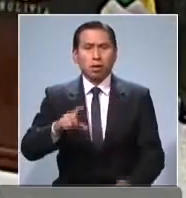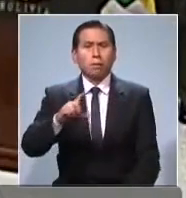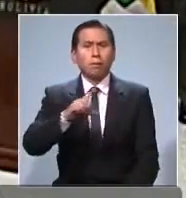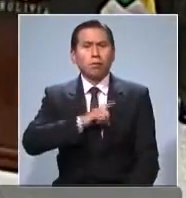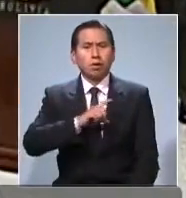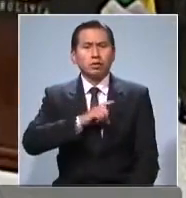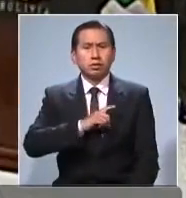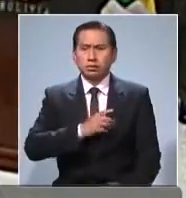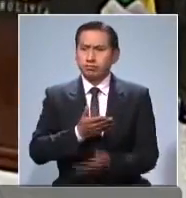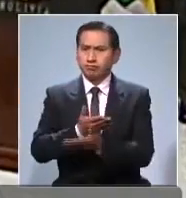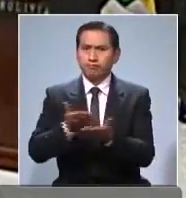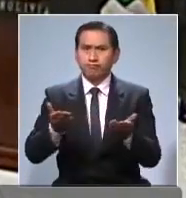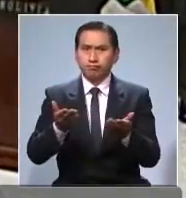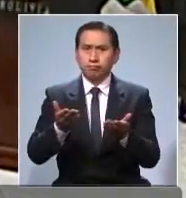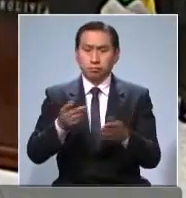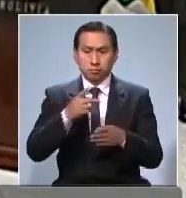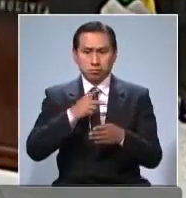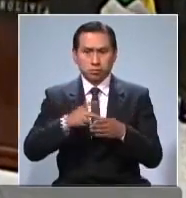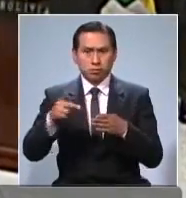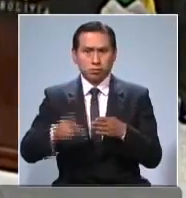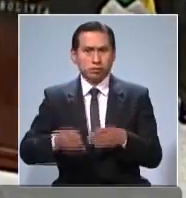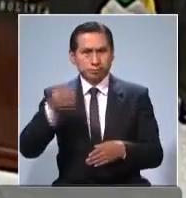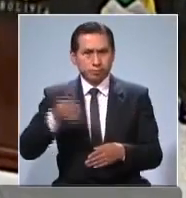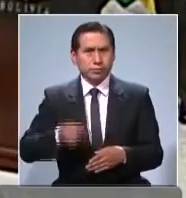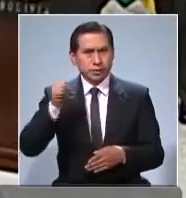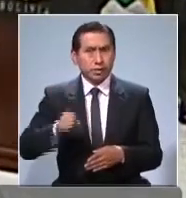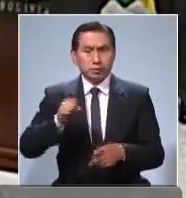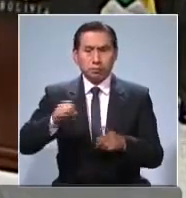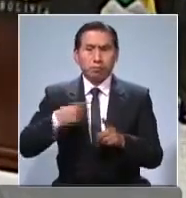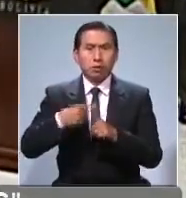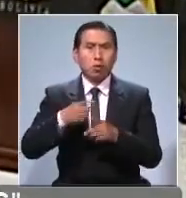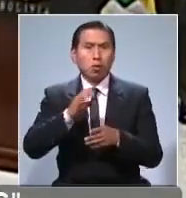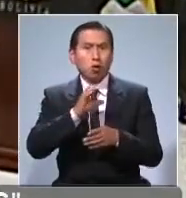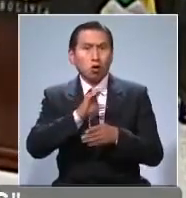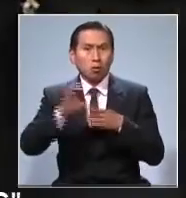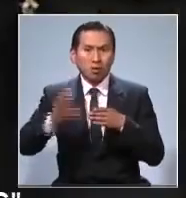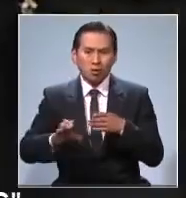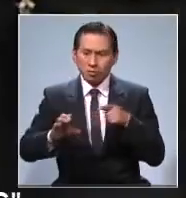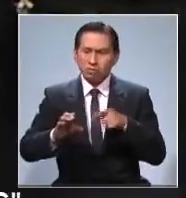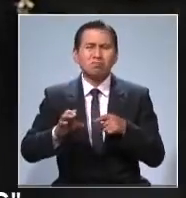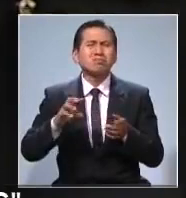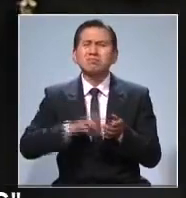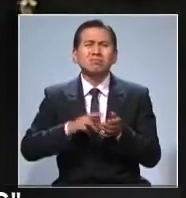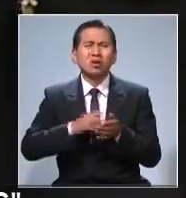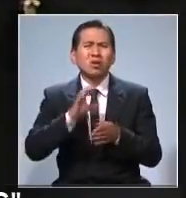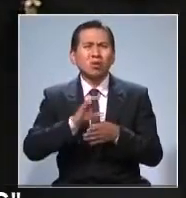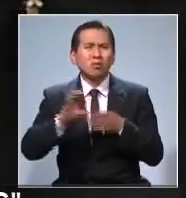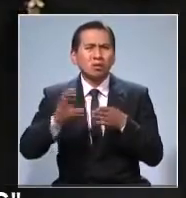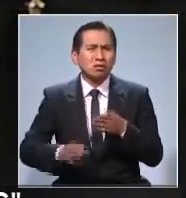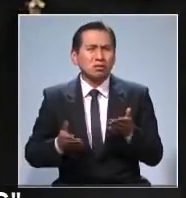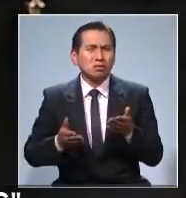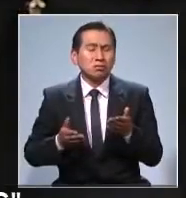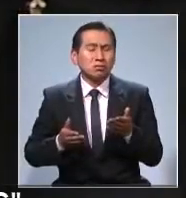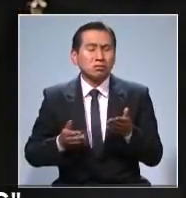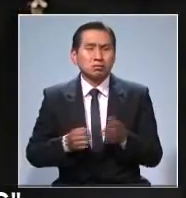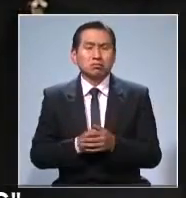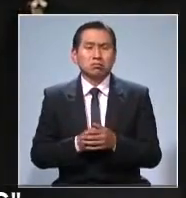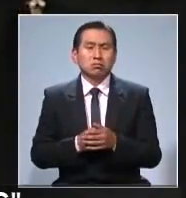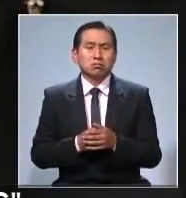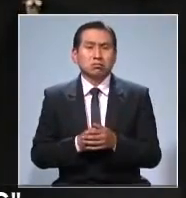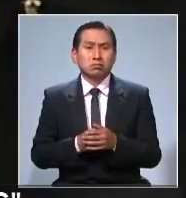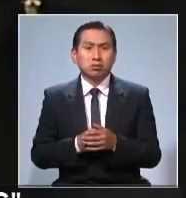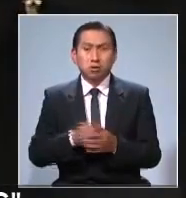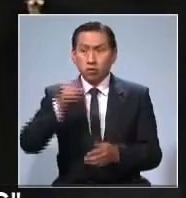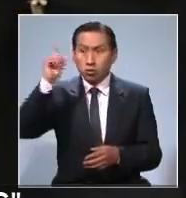policía no solamente profesional, sino integral. Y cuando digo integral, es que el